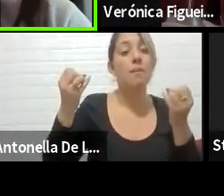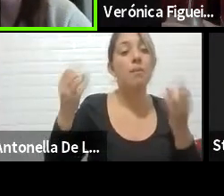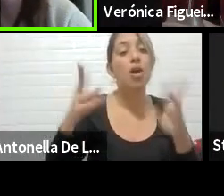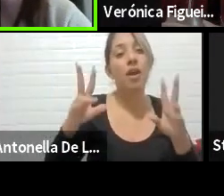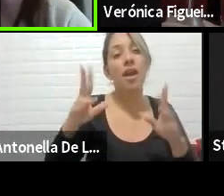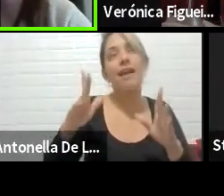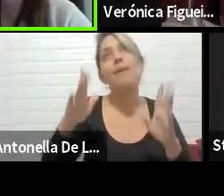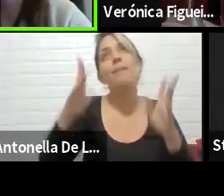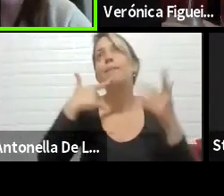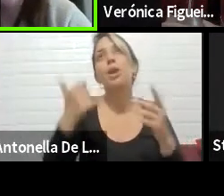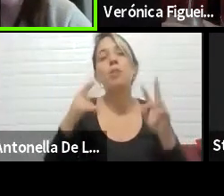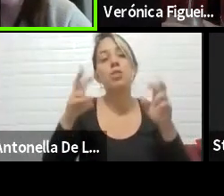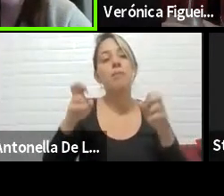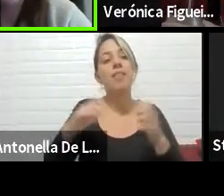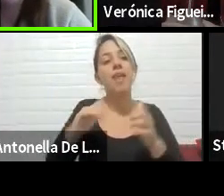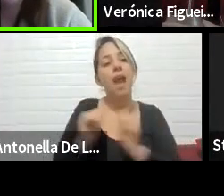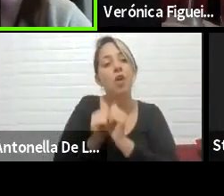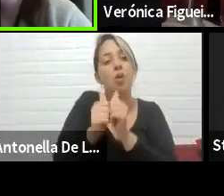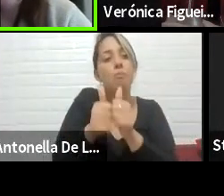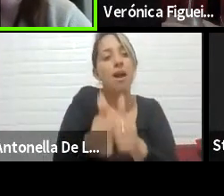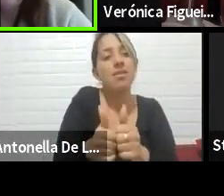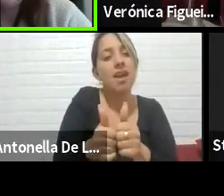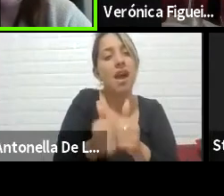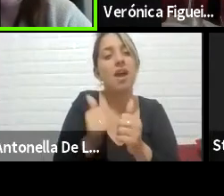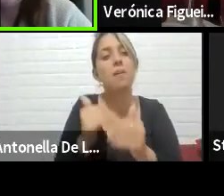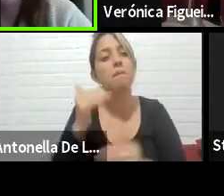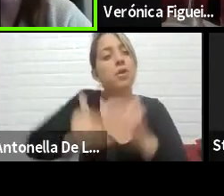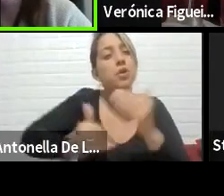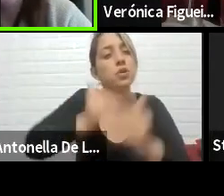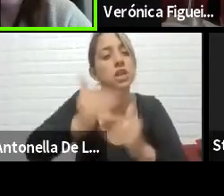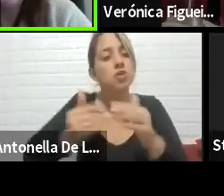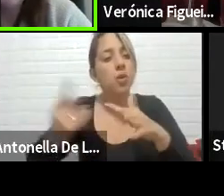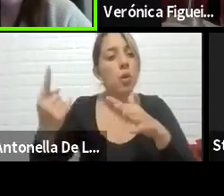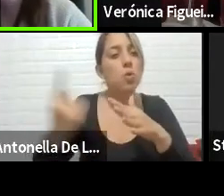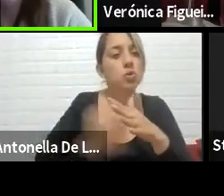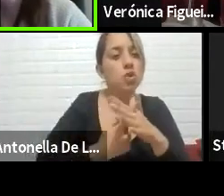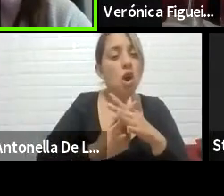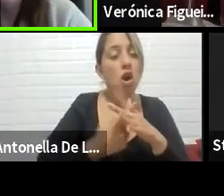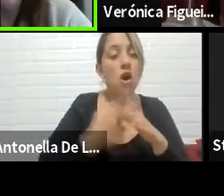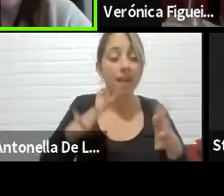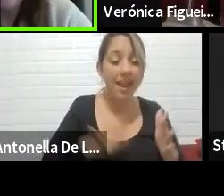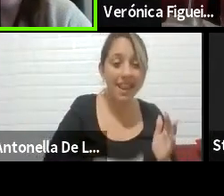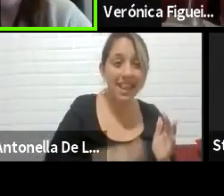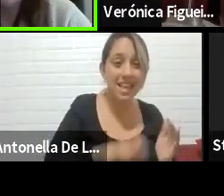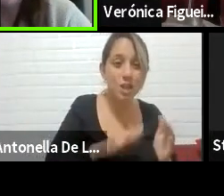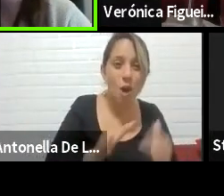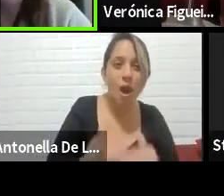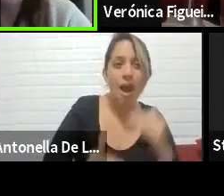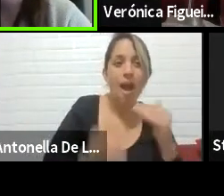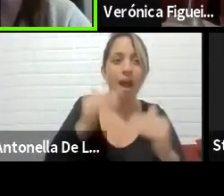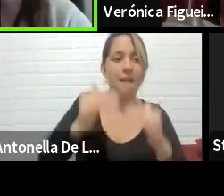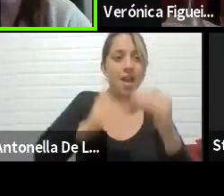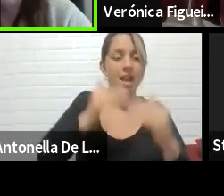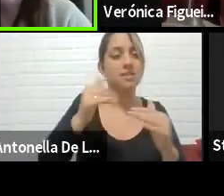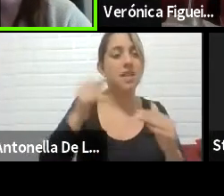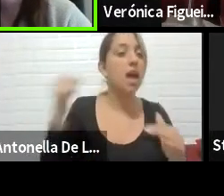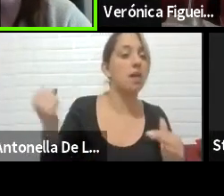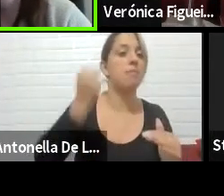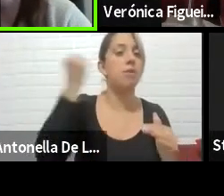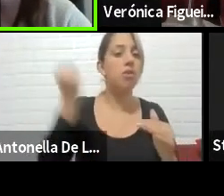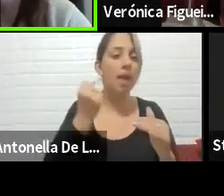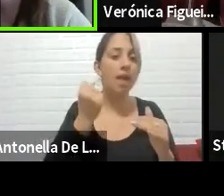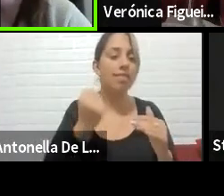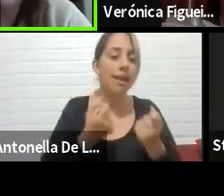inclusión, ¿no? De saber que a medida que los niños avanzan es importante que tengan mayores oportunidades